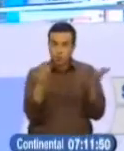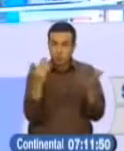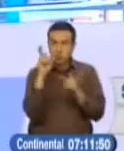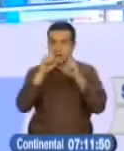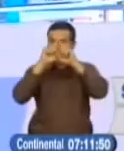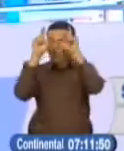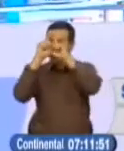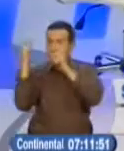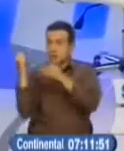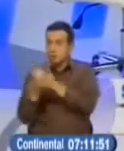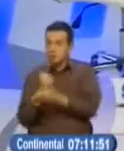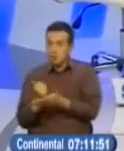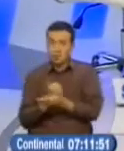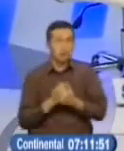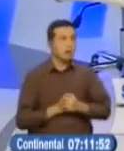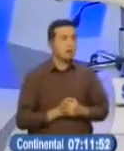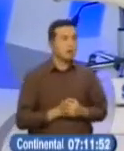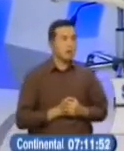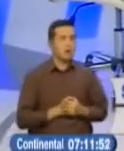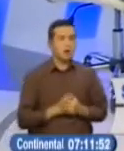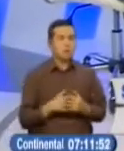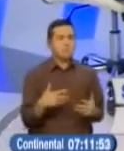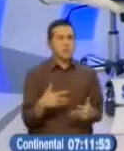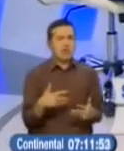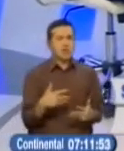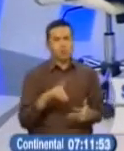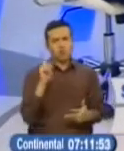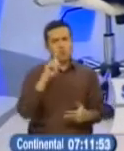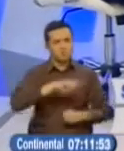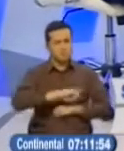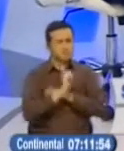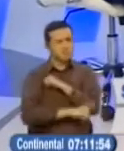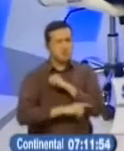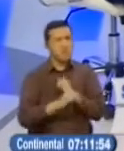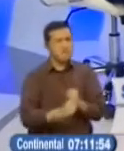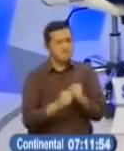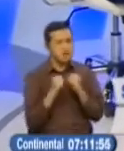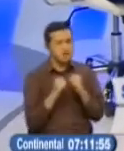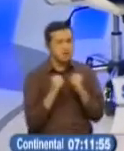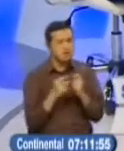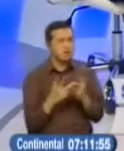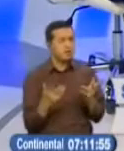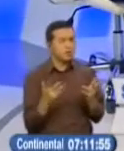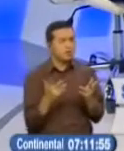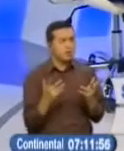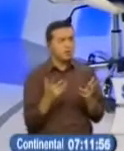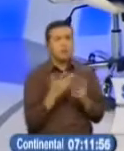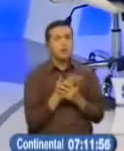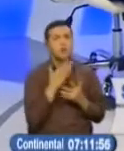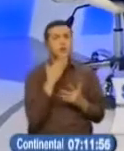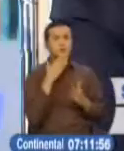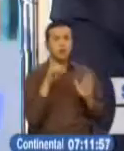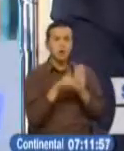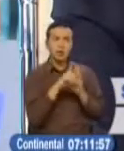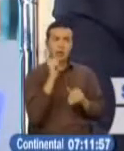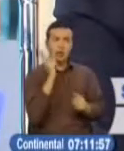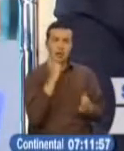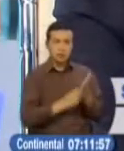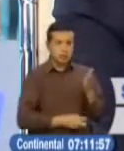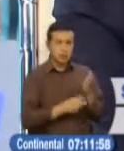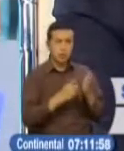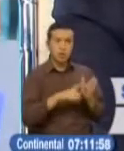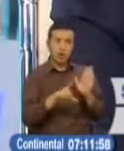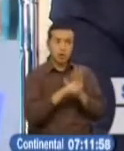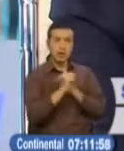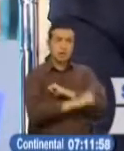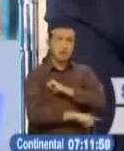las empresas. Cuando Pedro Páez me dice, no nos va a temblar la mano para aplicar todo el rigor de la ley, ¿cuáles son las sanciones que se pudiesen